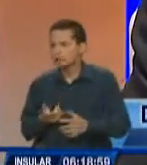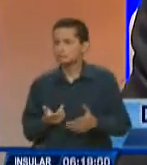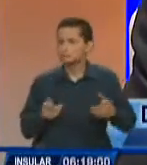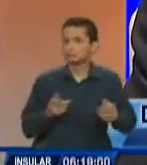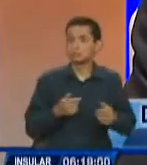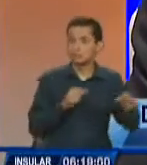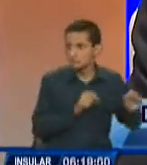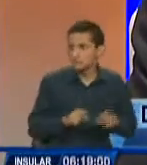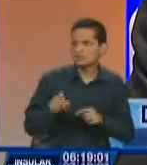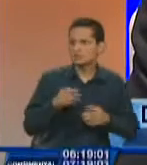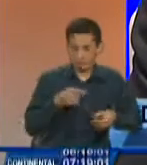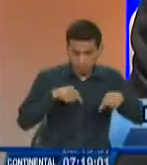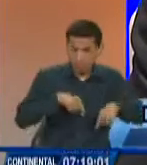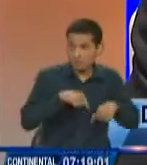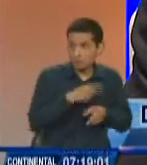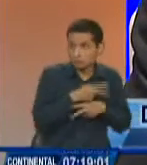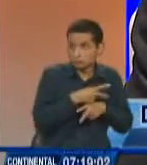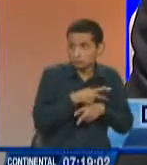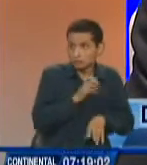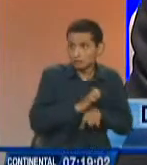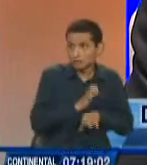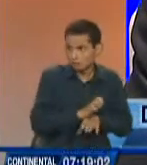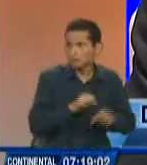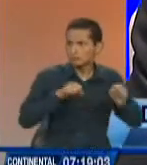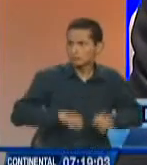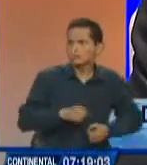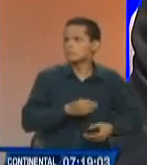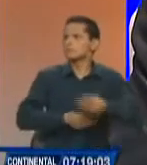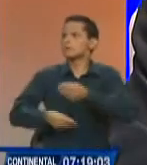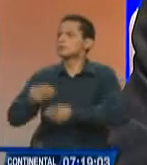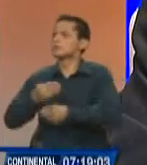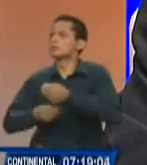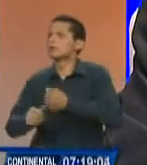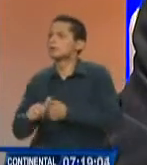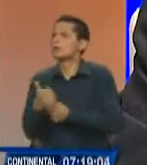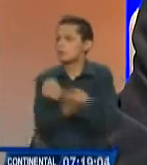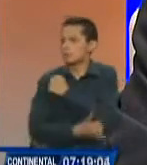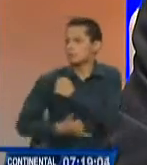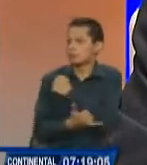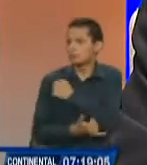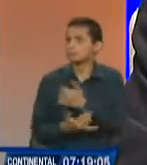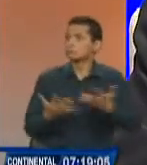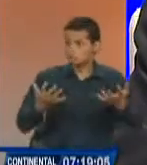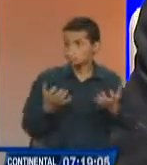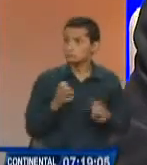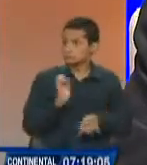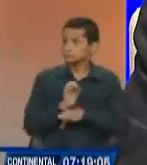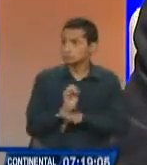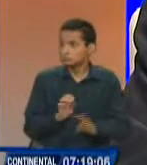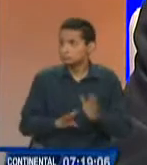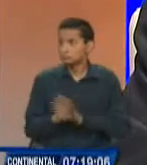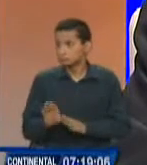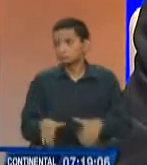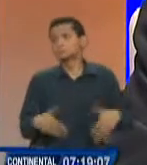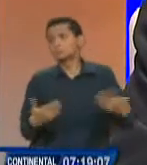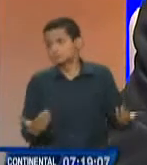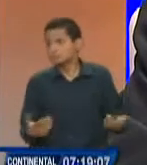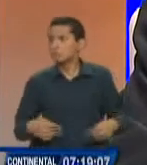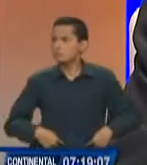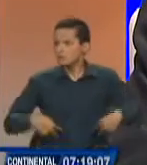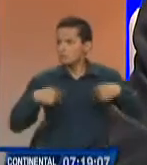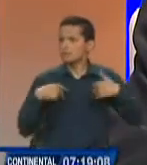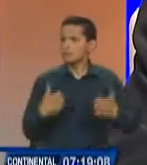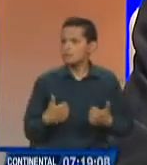la atracción de inversiones. En definitiva, una serie de trabajos que lo que hacen es propiciar el desarrollo del país. Al fin y al cabo, estamos hablando del buen vivir y